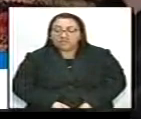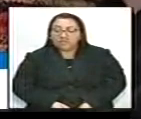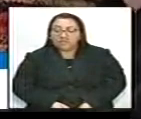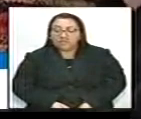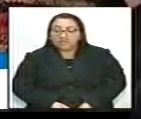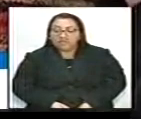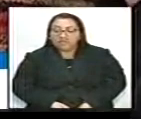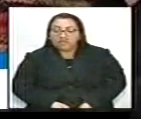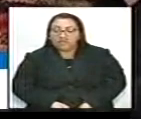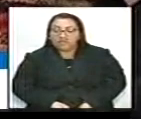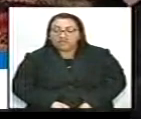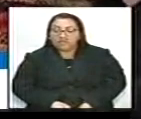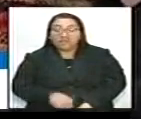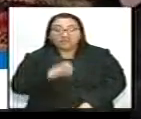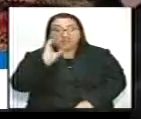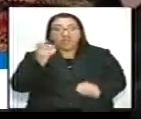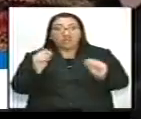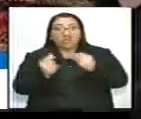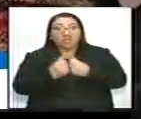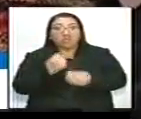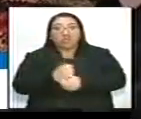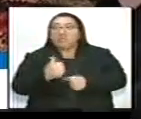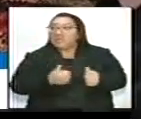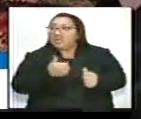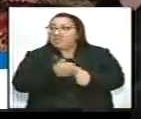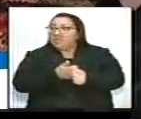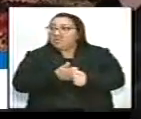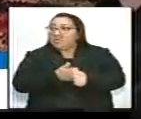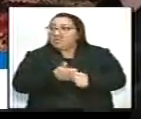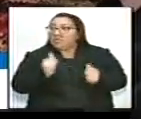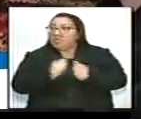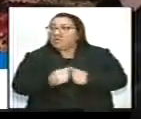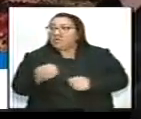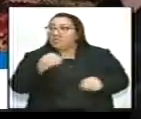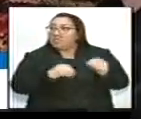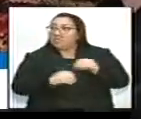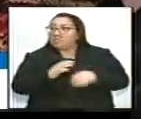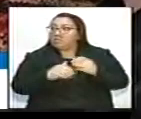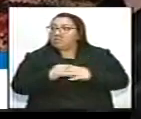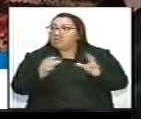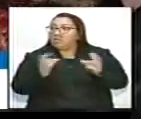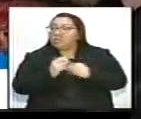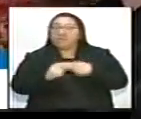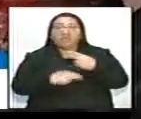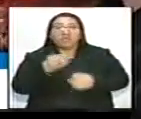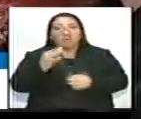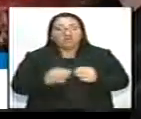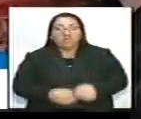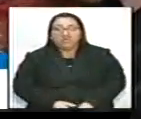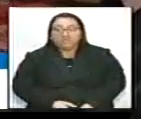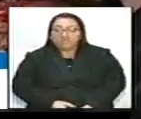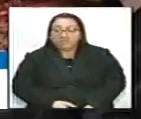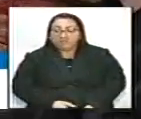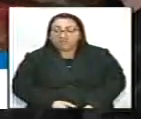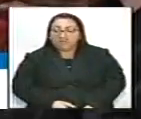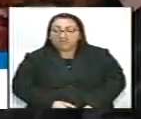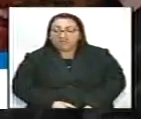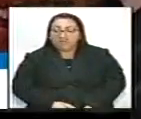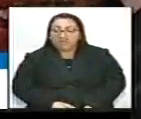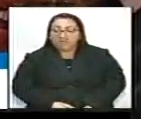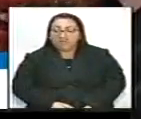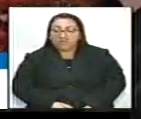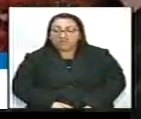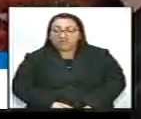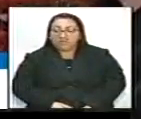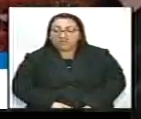crear el grupo de trabajo de seguimiento a la implementación de la Junta Nacional de Justicia, órgano